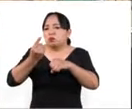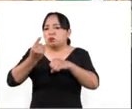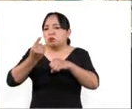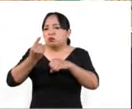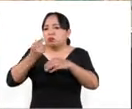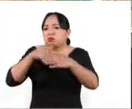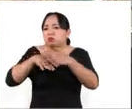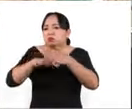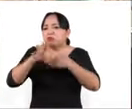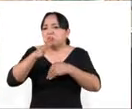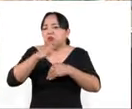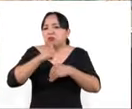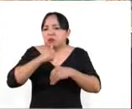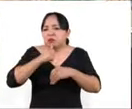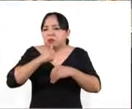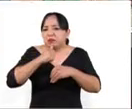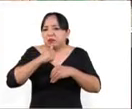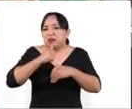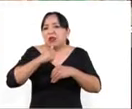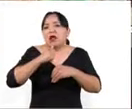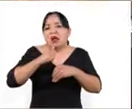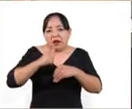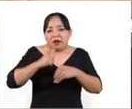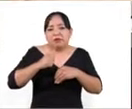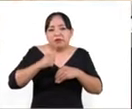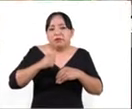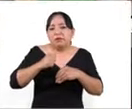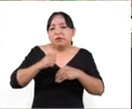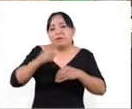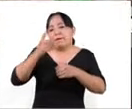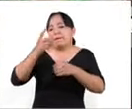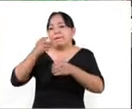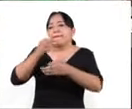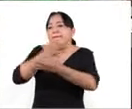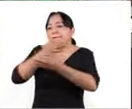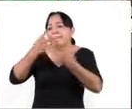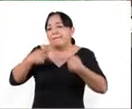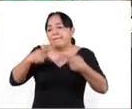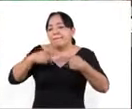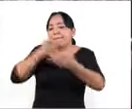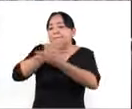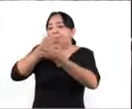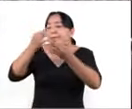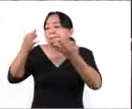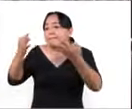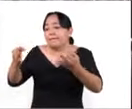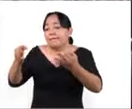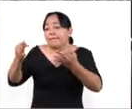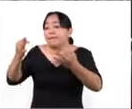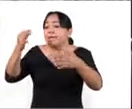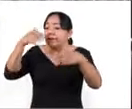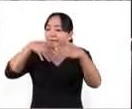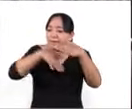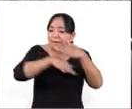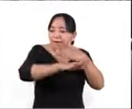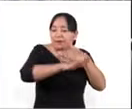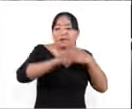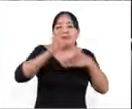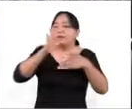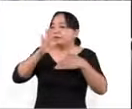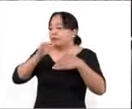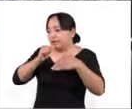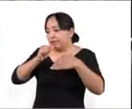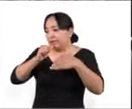grieta. Entonces okay. se le dice a la gente que no regrese al edificio hasta que no se haga una revisión profunda. Supongo que los derreos o